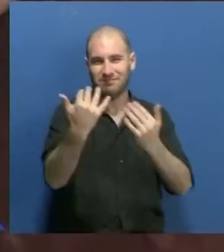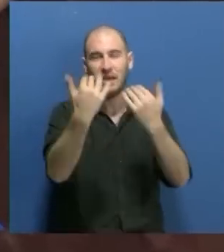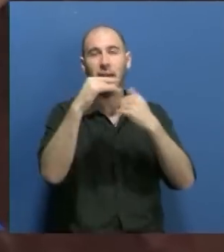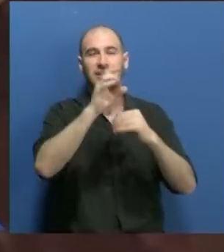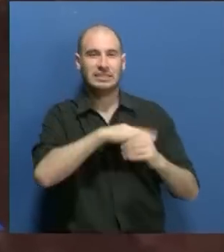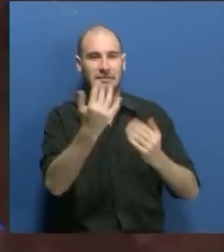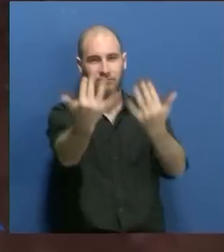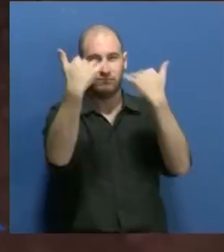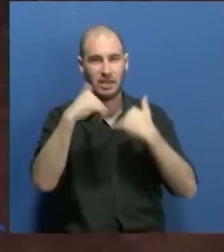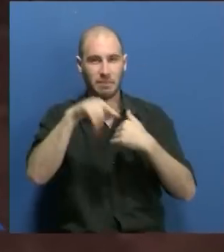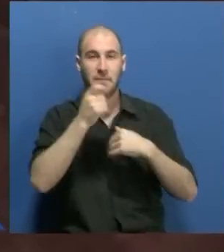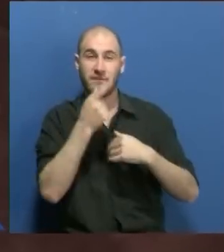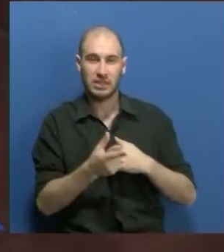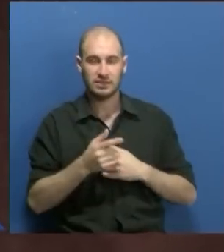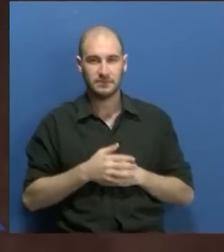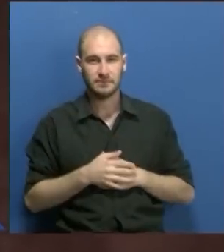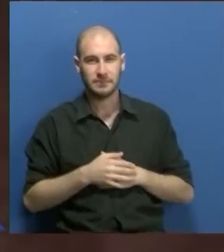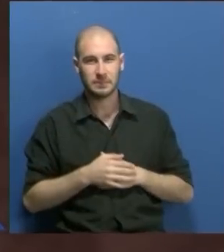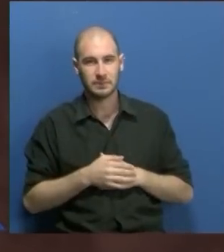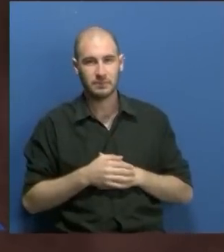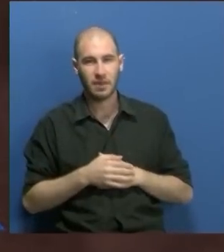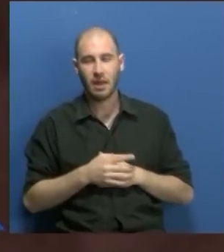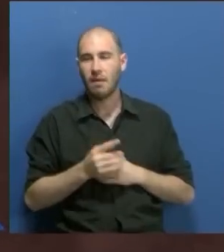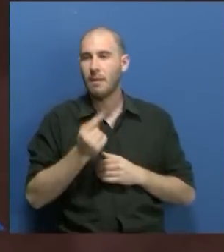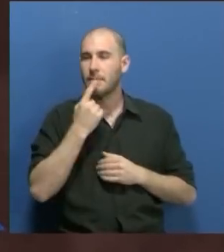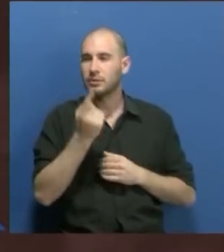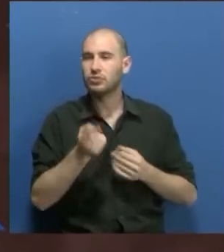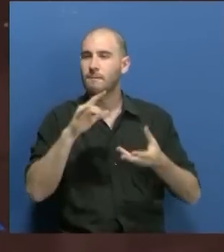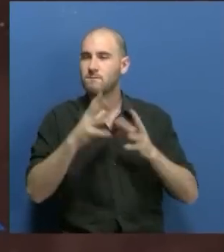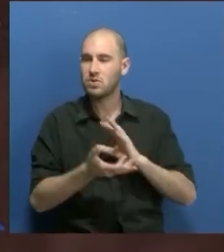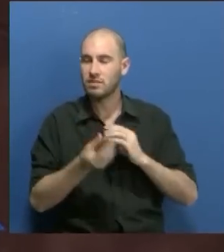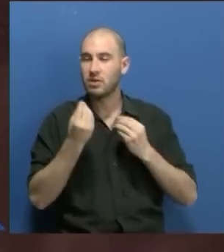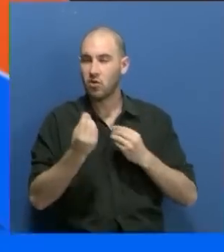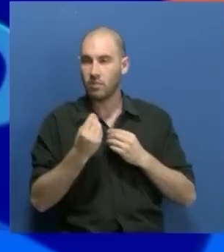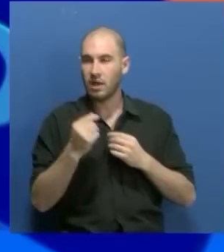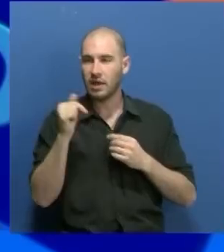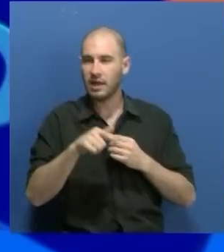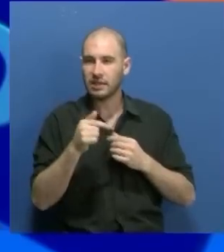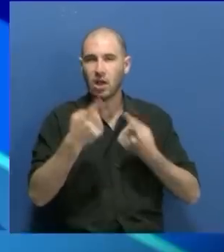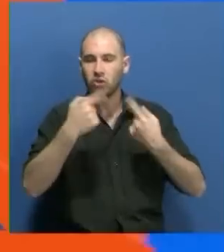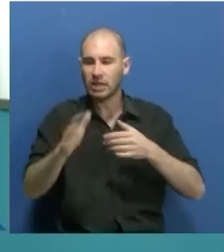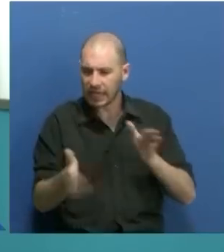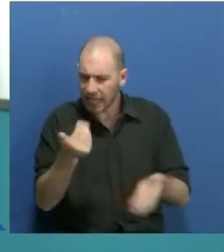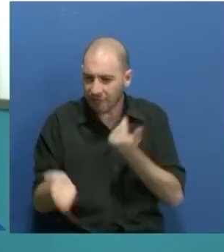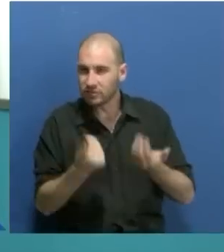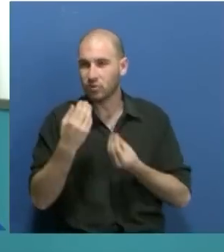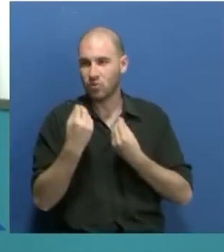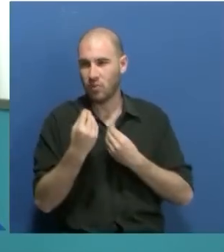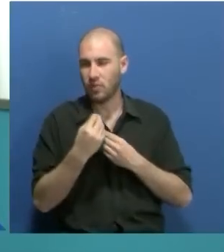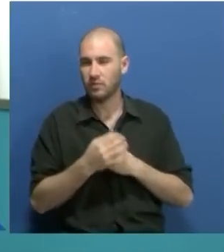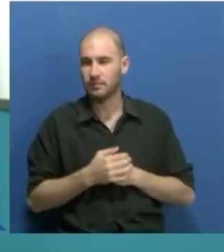tan próxima y más fácil de acceder. Uh-huh. Alejandra, ¿cómo es el método que se utiliza para realizar estas excavaciones? Digamos,